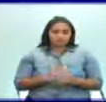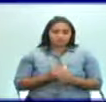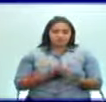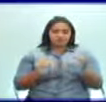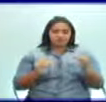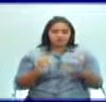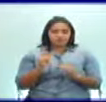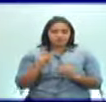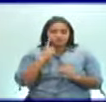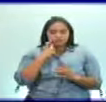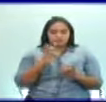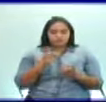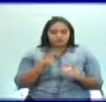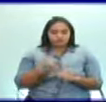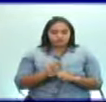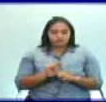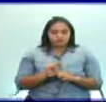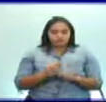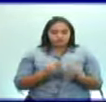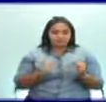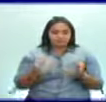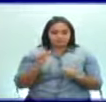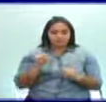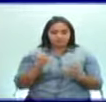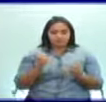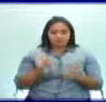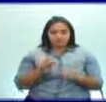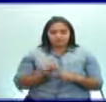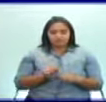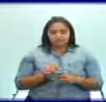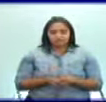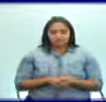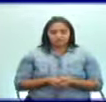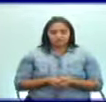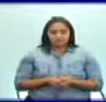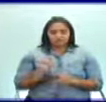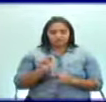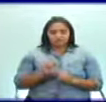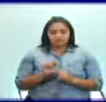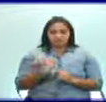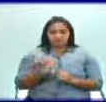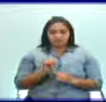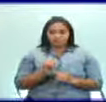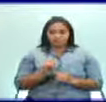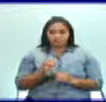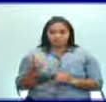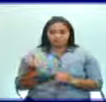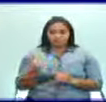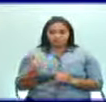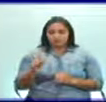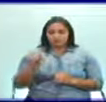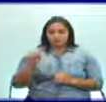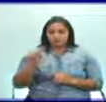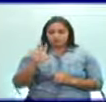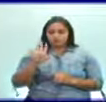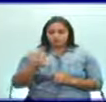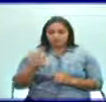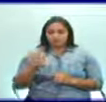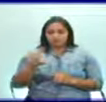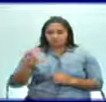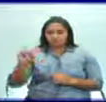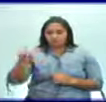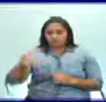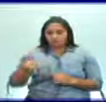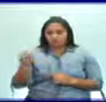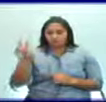para cada uno de los contenidos tratados. Miren, sería en este caso 10 a la logaritmo en base 10 de 2 a la